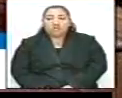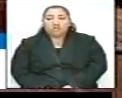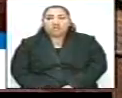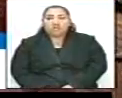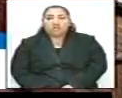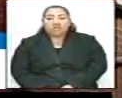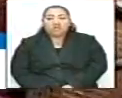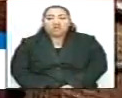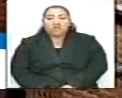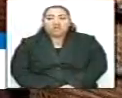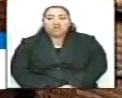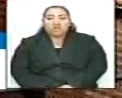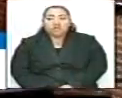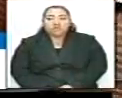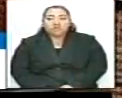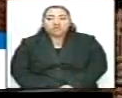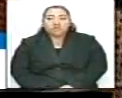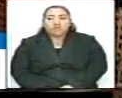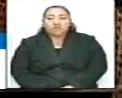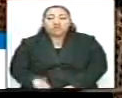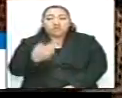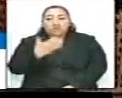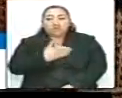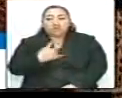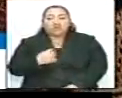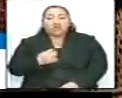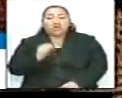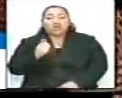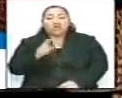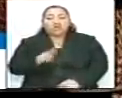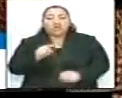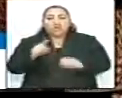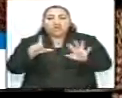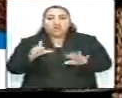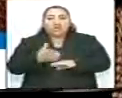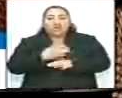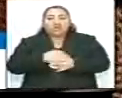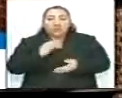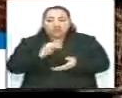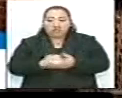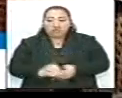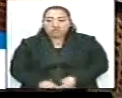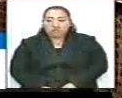Quería señalar que en abril del 2017 se decretó